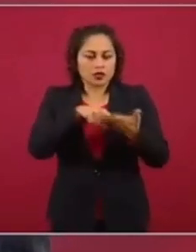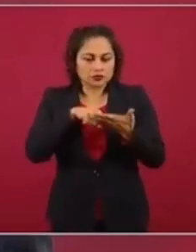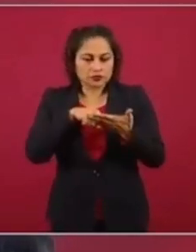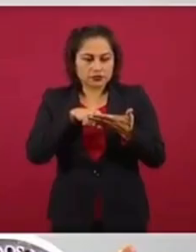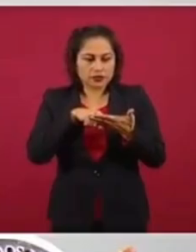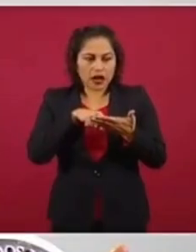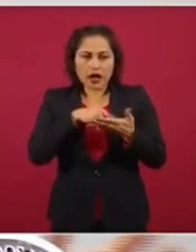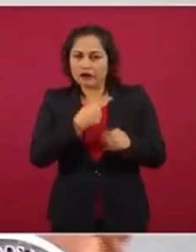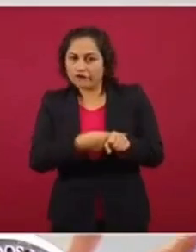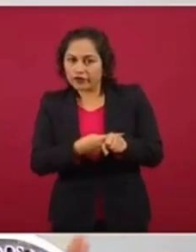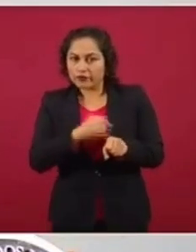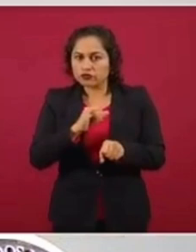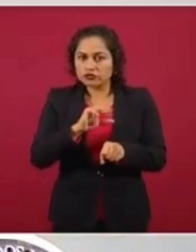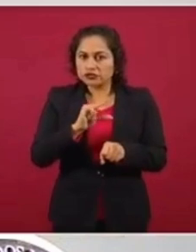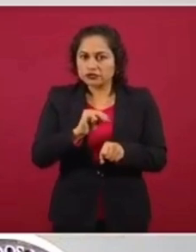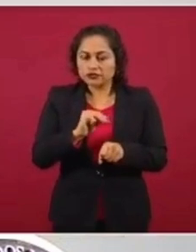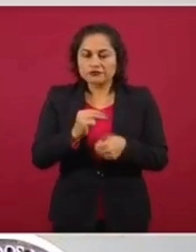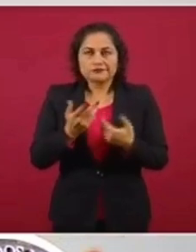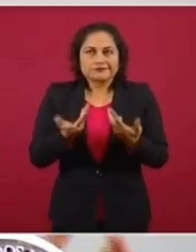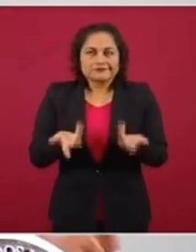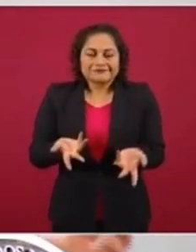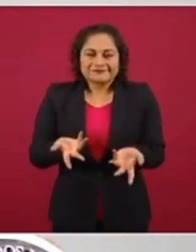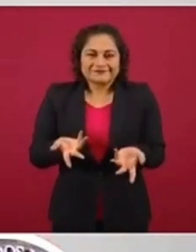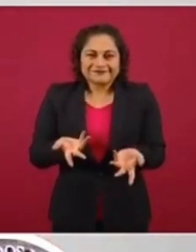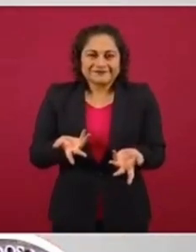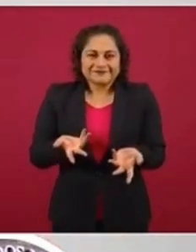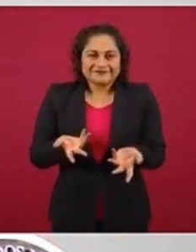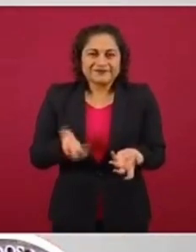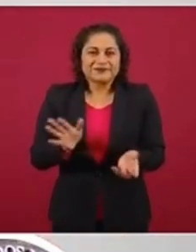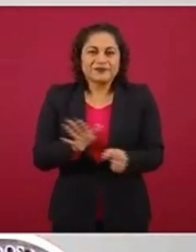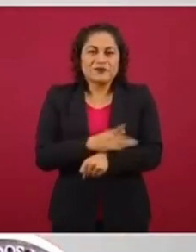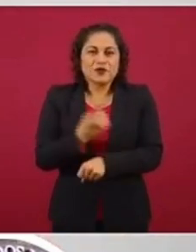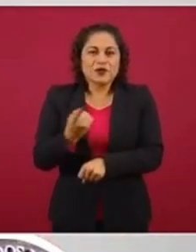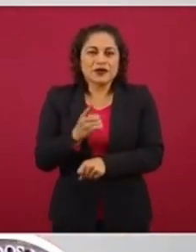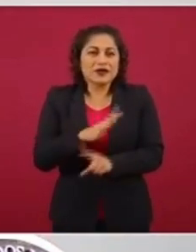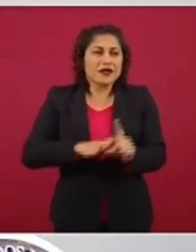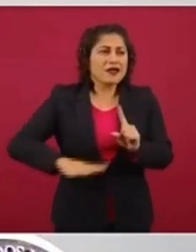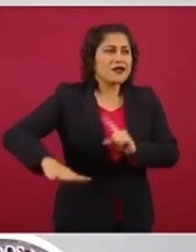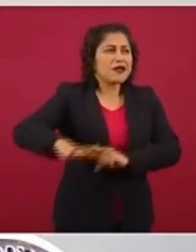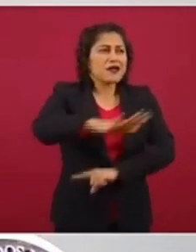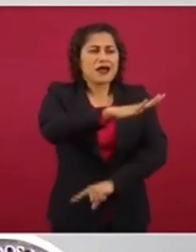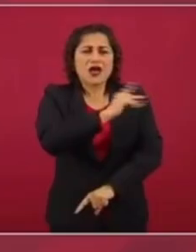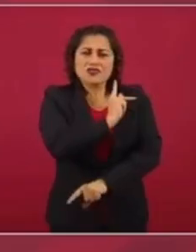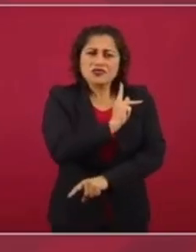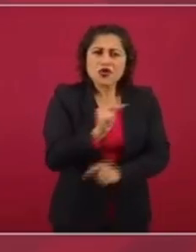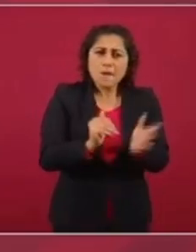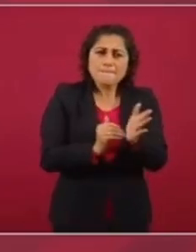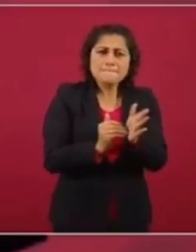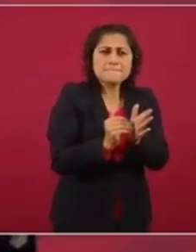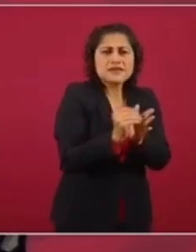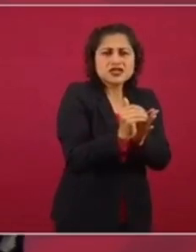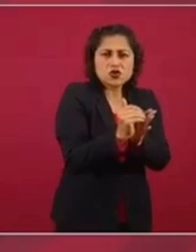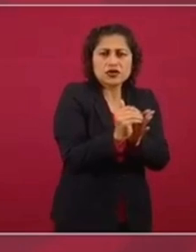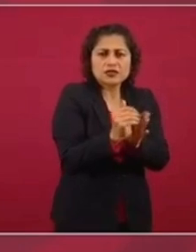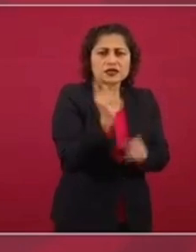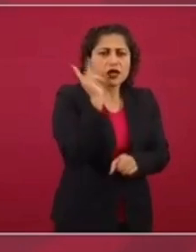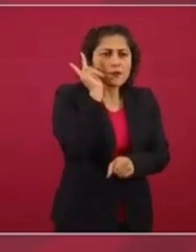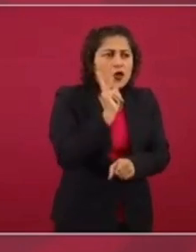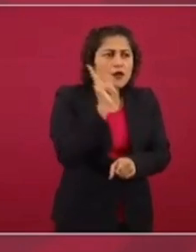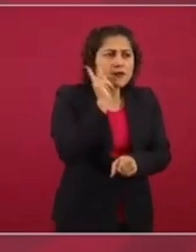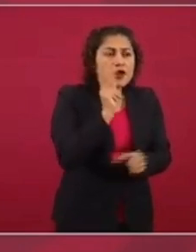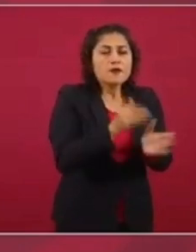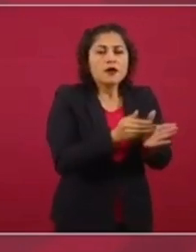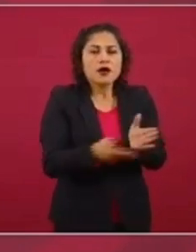enfermedad. Porque entonces tendríamos que hacer millones de pruebas todas las semanas. Todas las